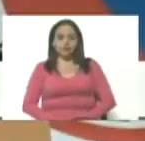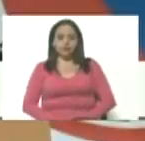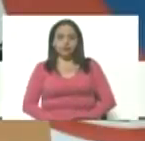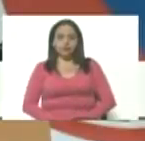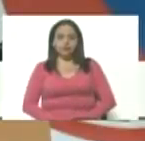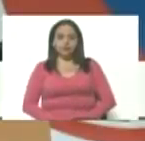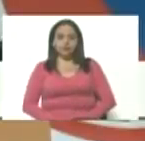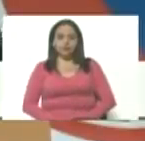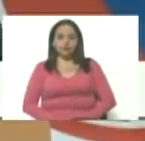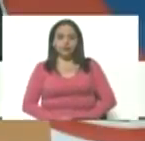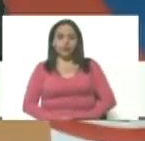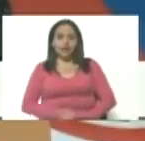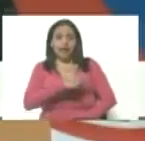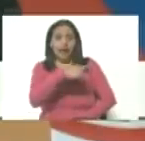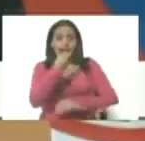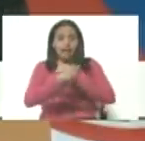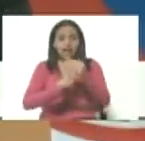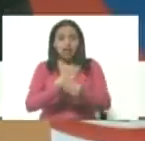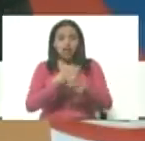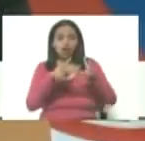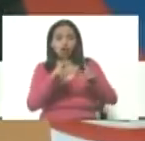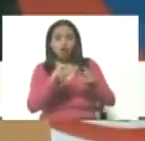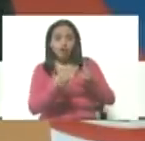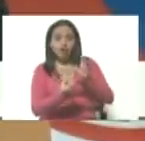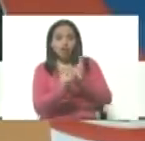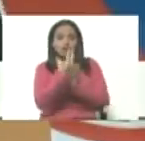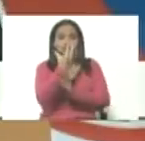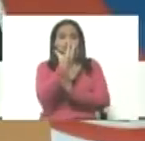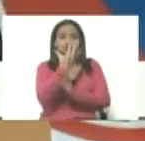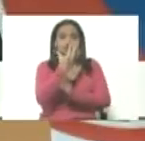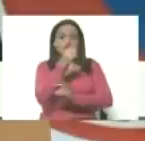Han creado drogas emergentes, el K2,